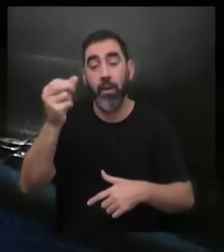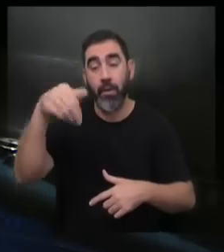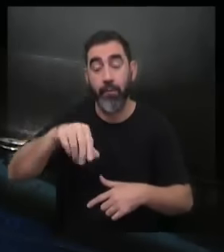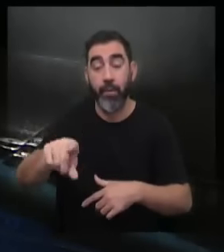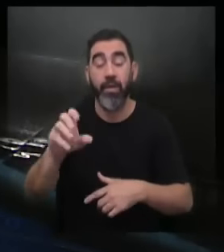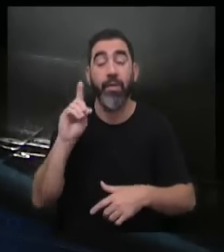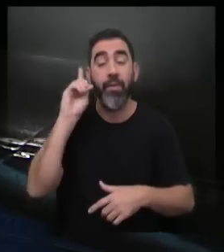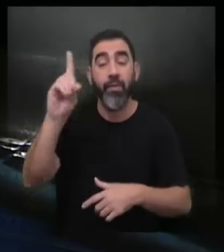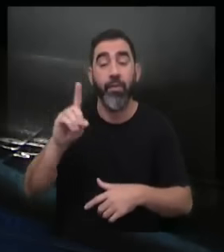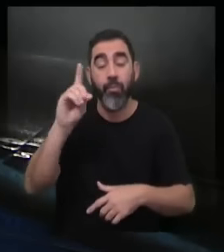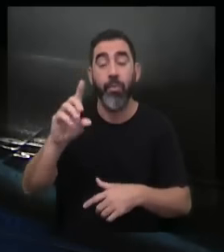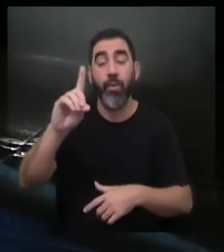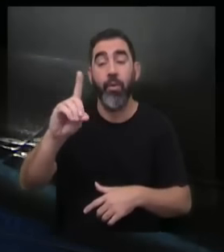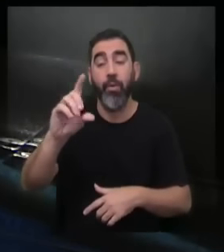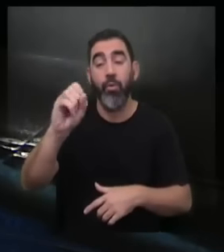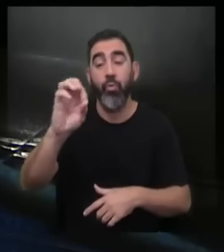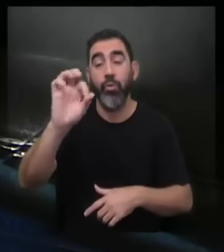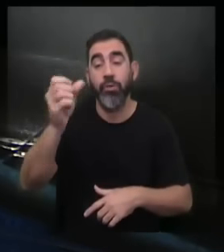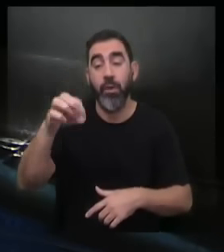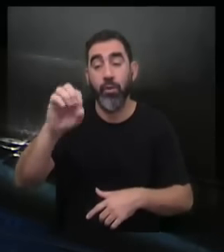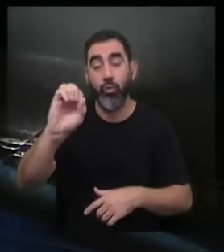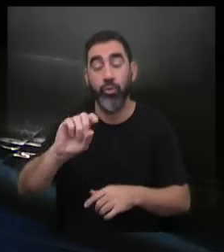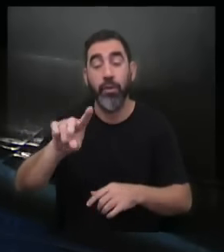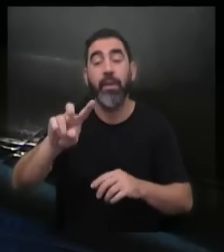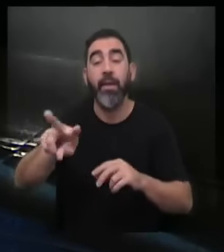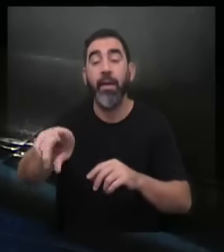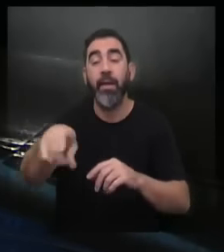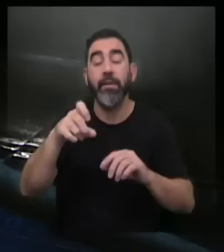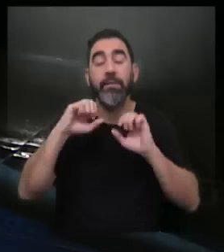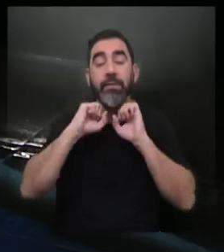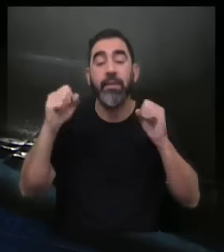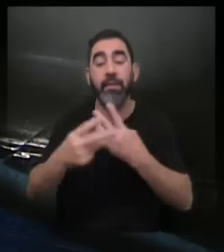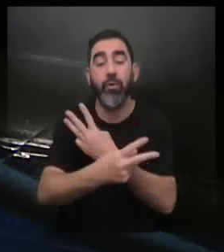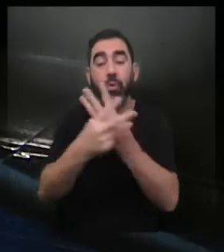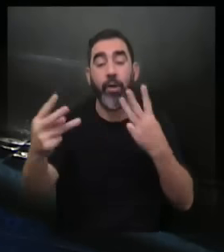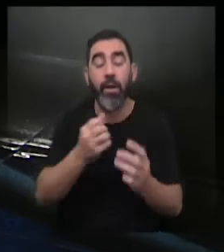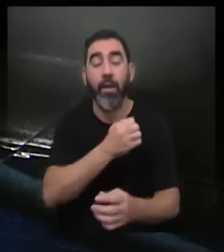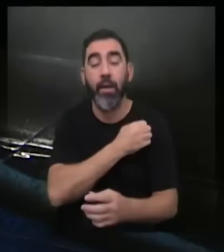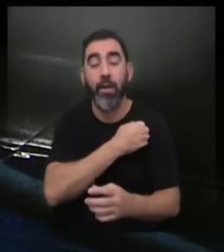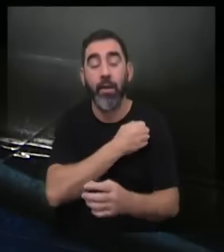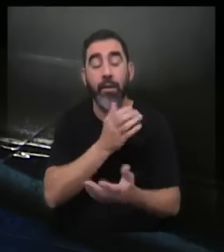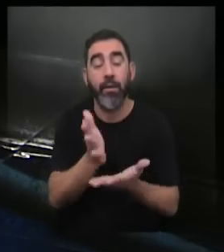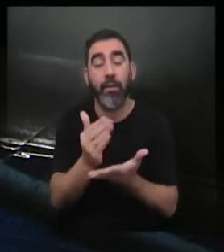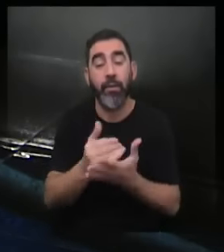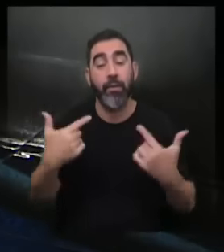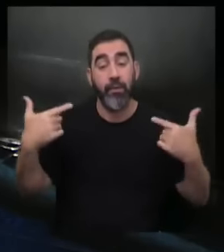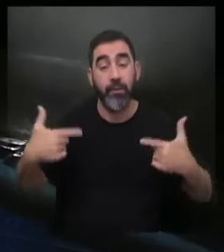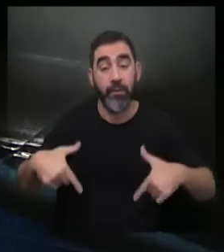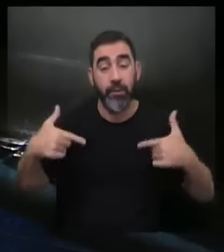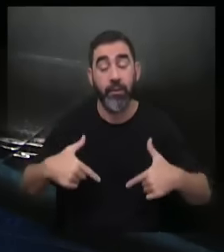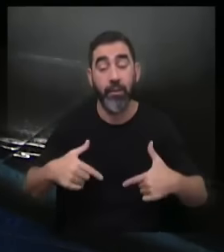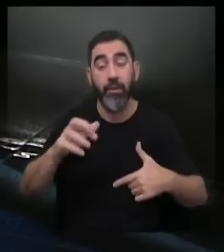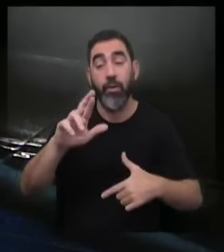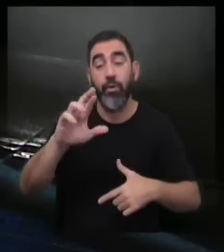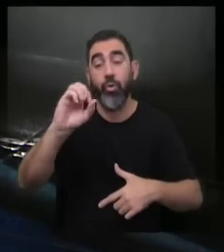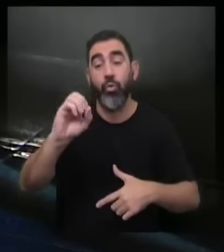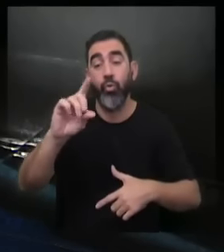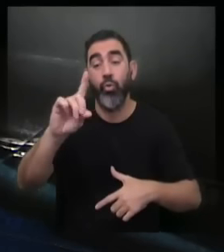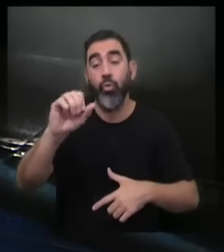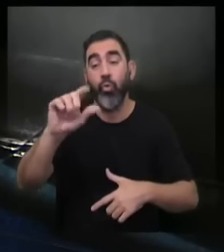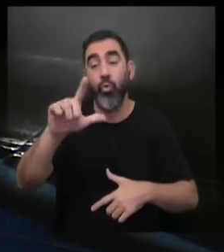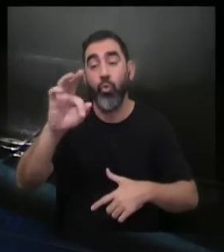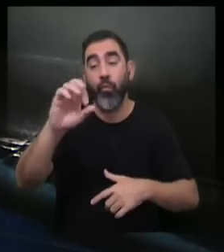exdiputada Valentina dos Santos y al ex secretario general del departamento de artigas Rodolfo Karam a utilizar